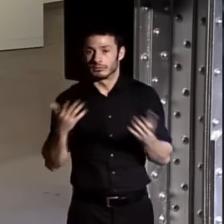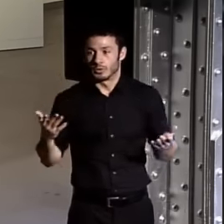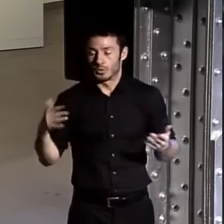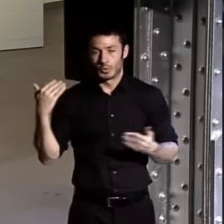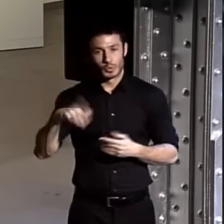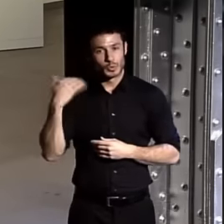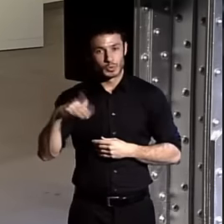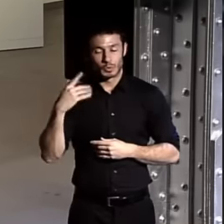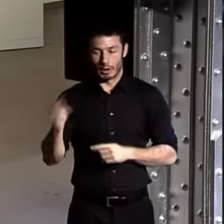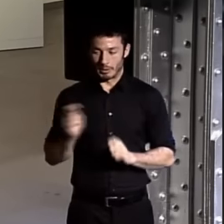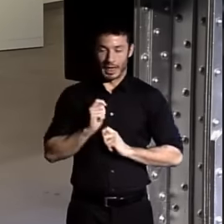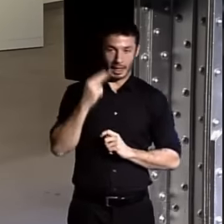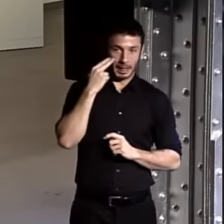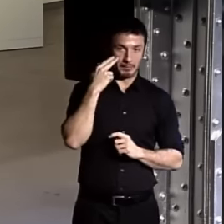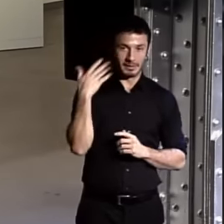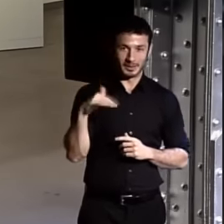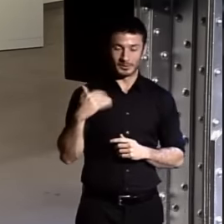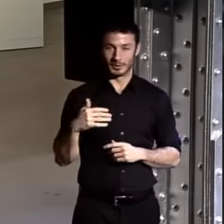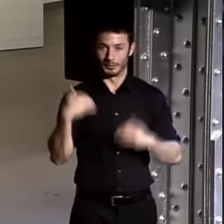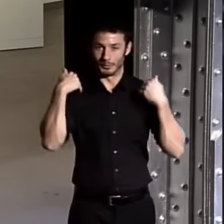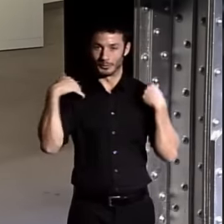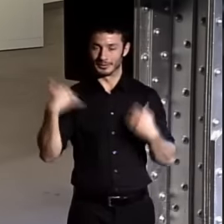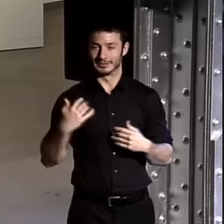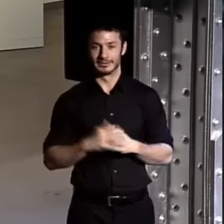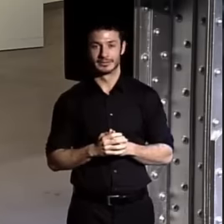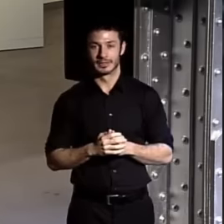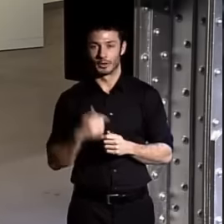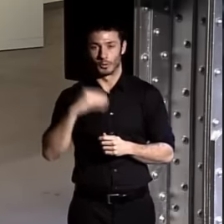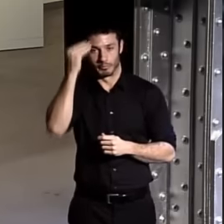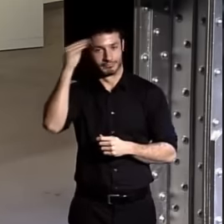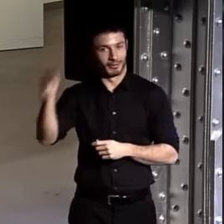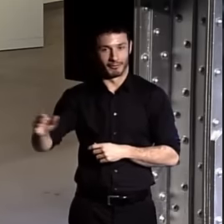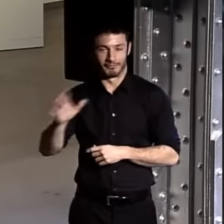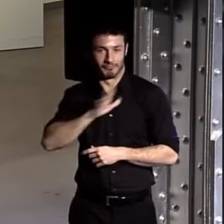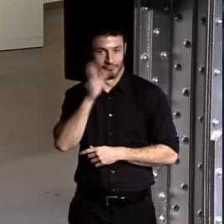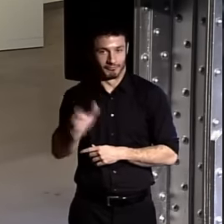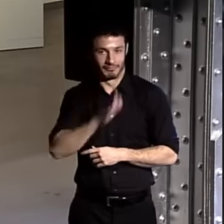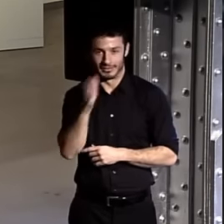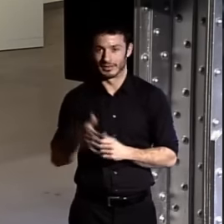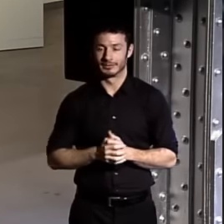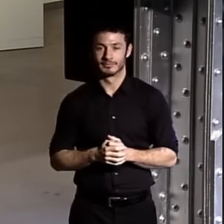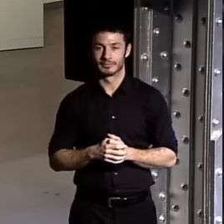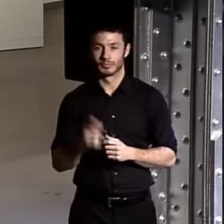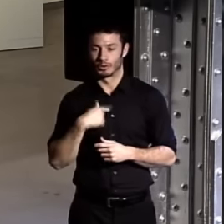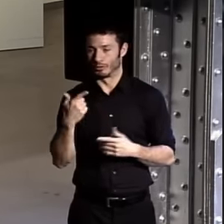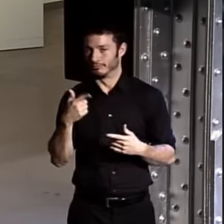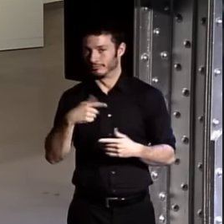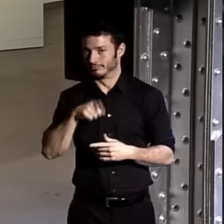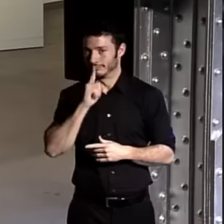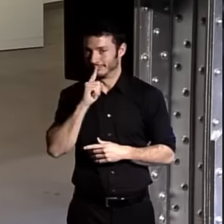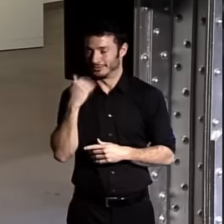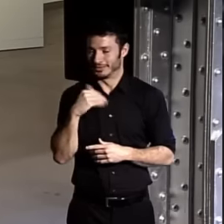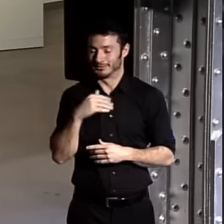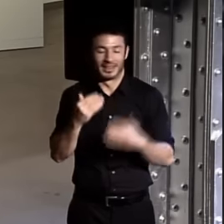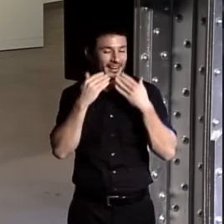daría mucho miedo no Y entonces me parece que que es fantástico Bueno yo me quiero callar ya Muchísimas gracias a todos